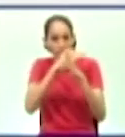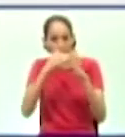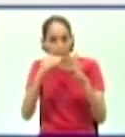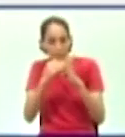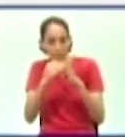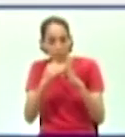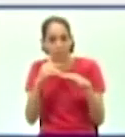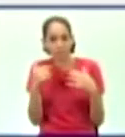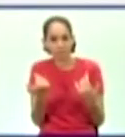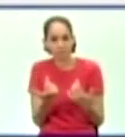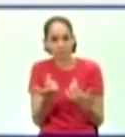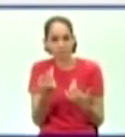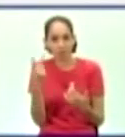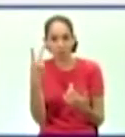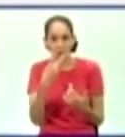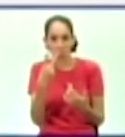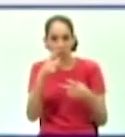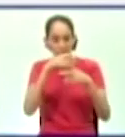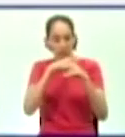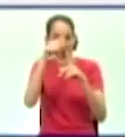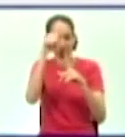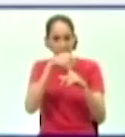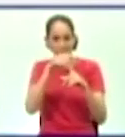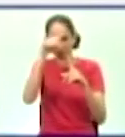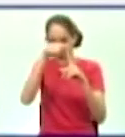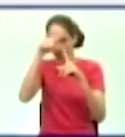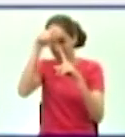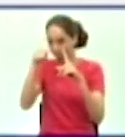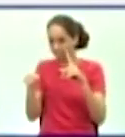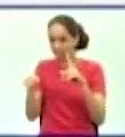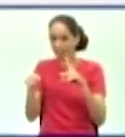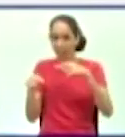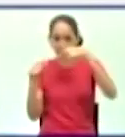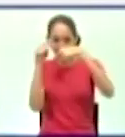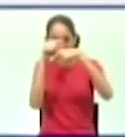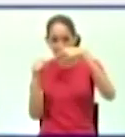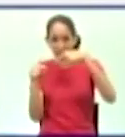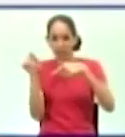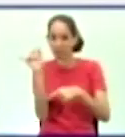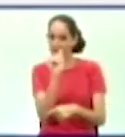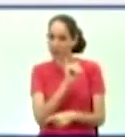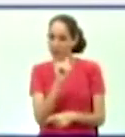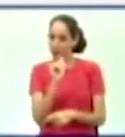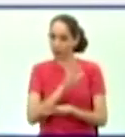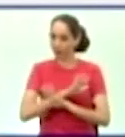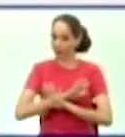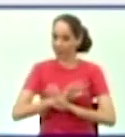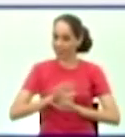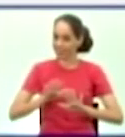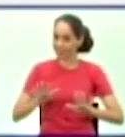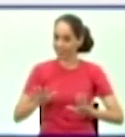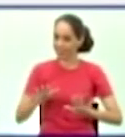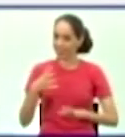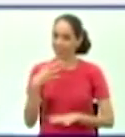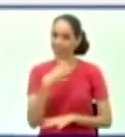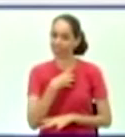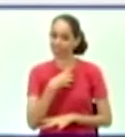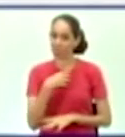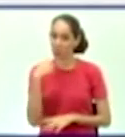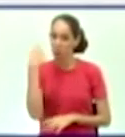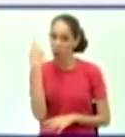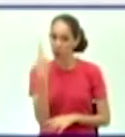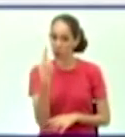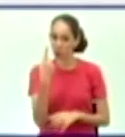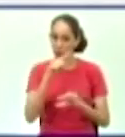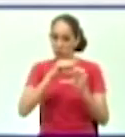y FD tienen igual longitud. Fíjate, ya tenemos un ángulo y